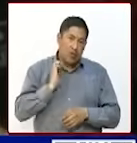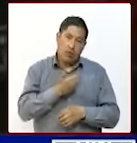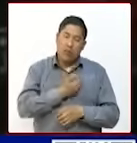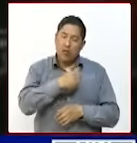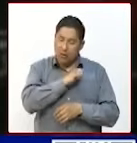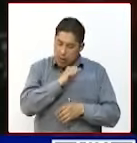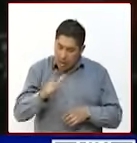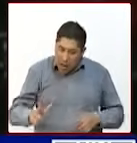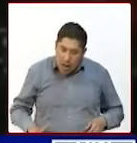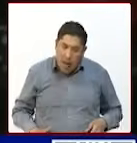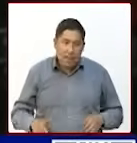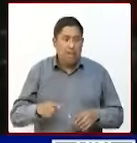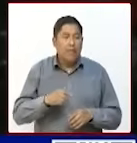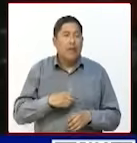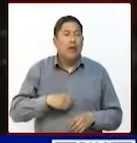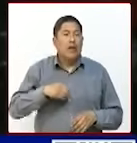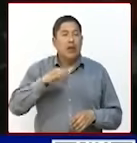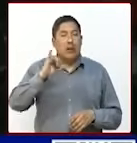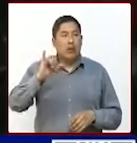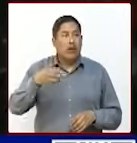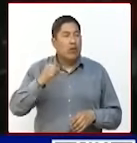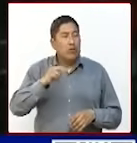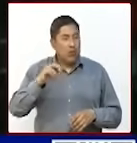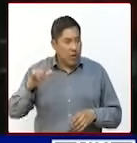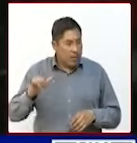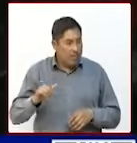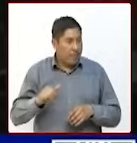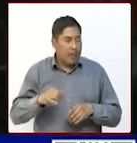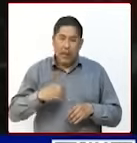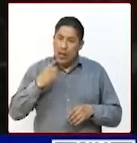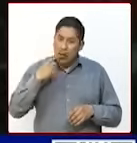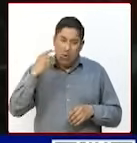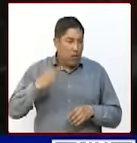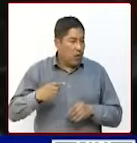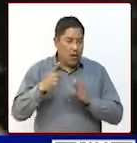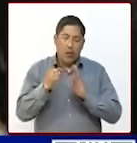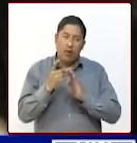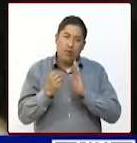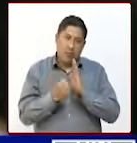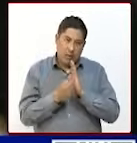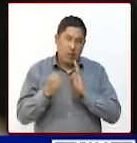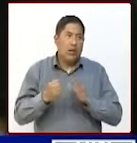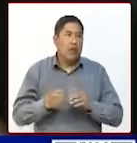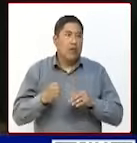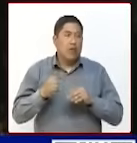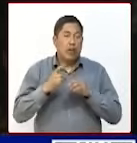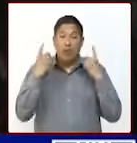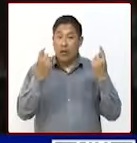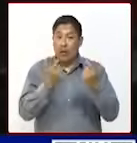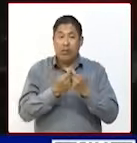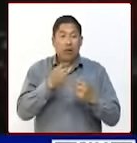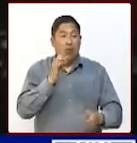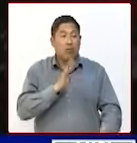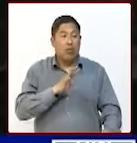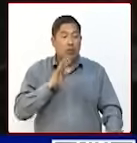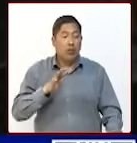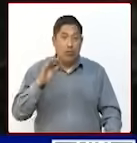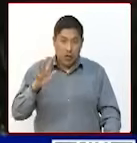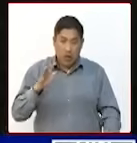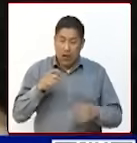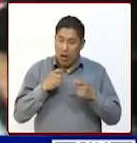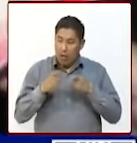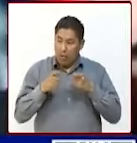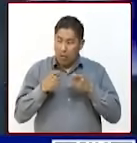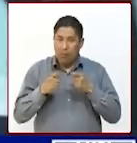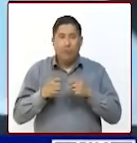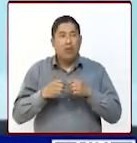Johnny Fernández son muy directas, hace prevalecer el decreto departamental 445, ¿no? Y nosotros, como Departamento de Fiscalización